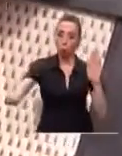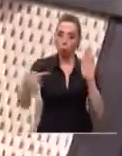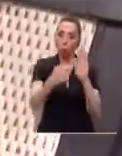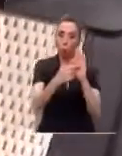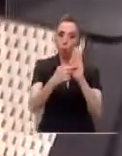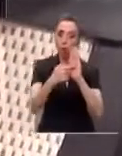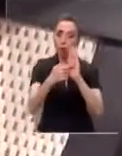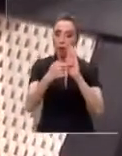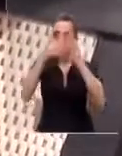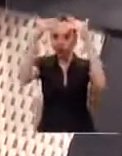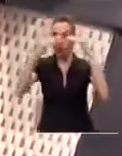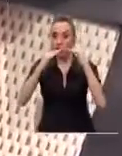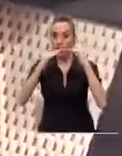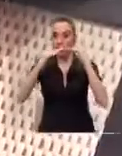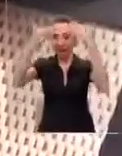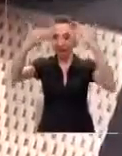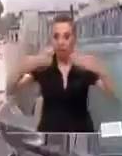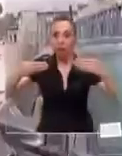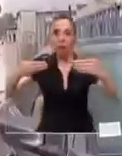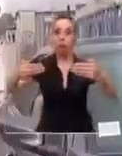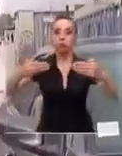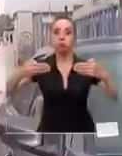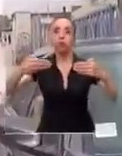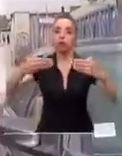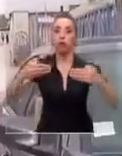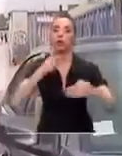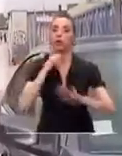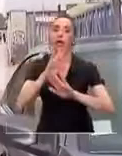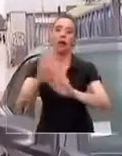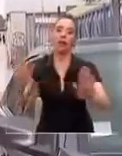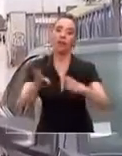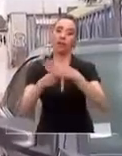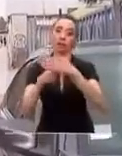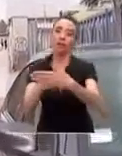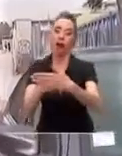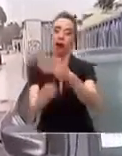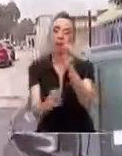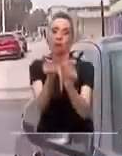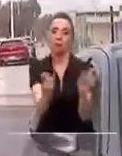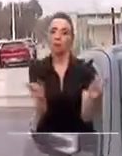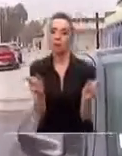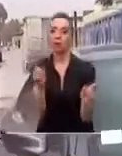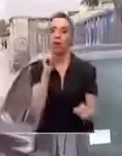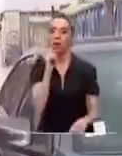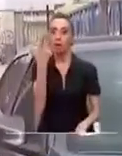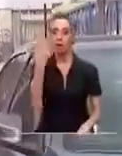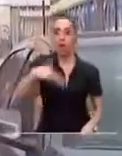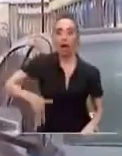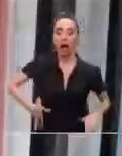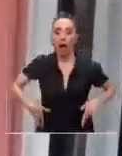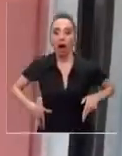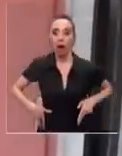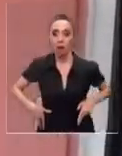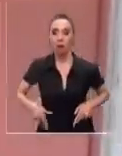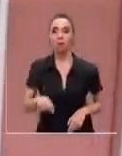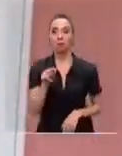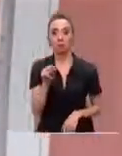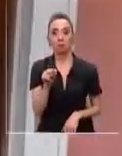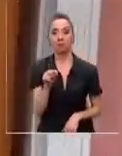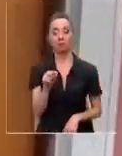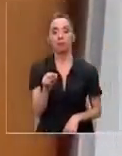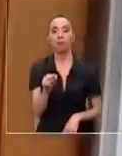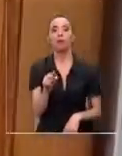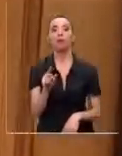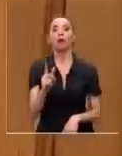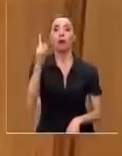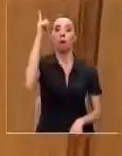a mover toda la parte de la casa adelante. Queremos que paren todo esto. Esta gente que anda con armas y todo. De hecho, los